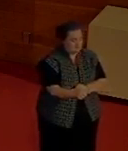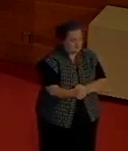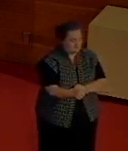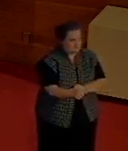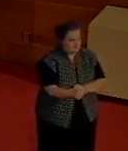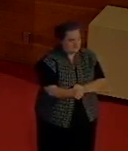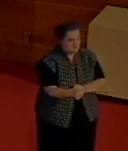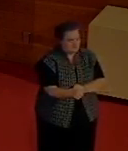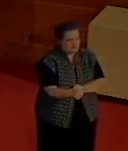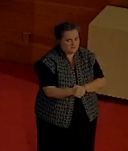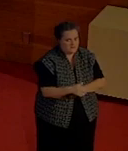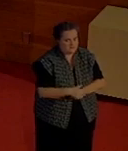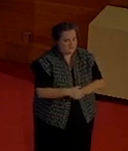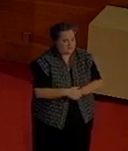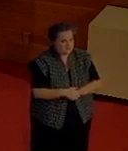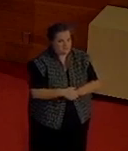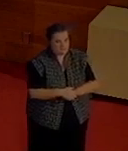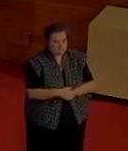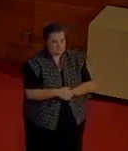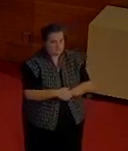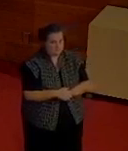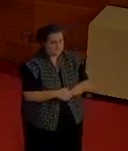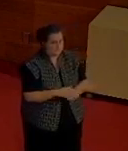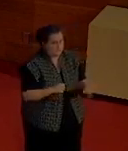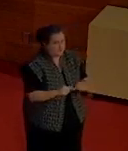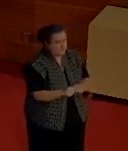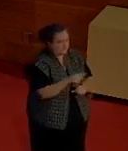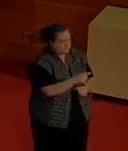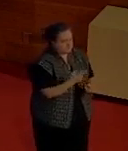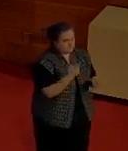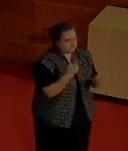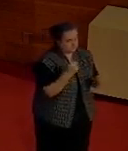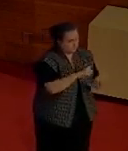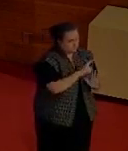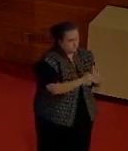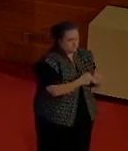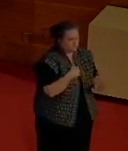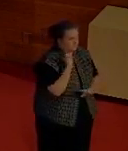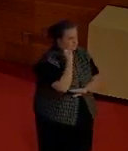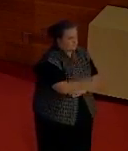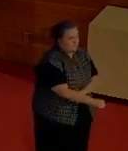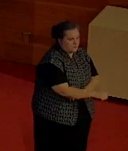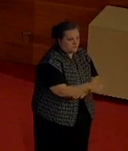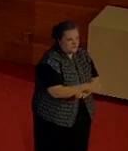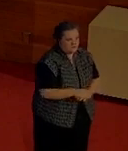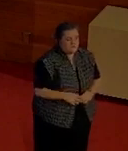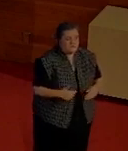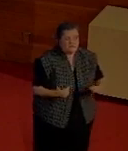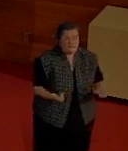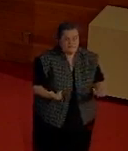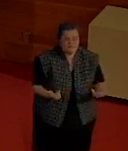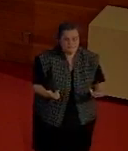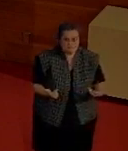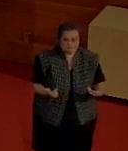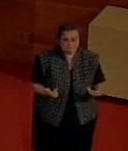que te he puesto el vamos Estás de rodillas ante mí a partir de una de una derrota lo que estoy hablando hoy es que